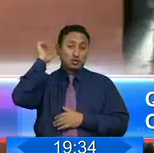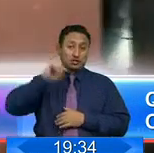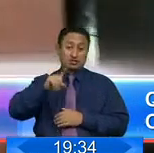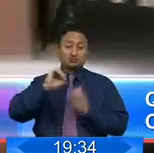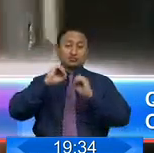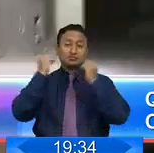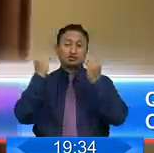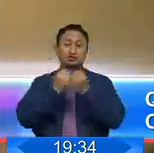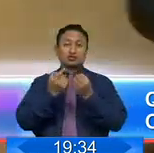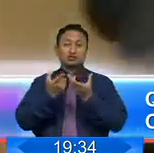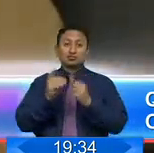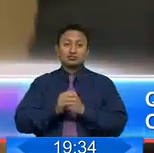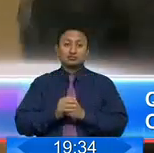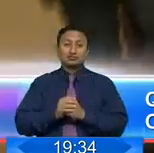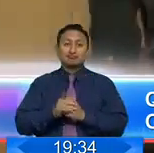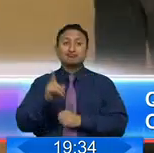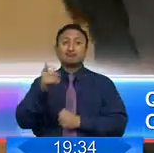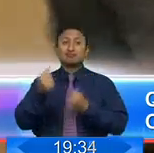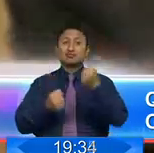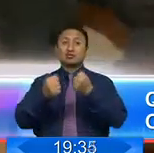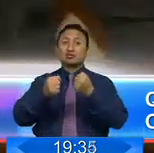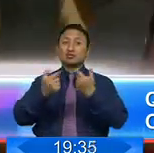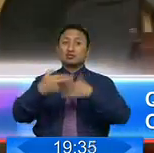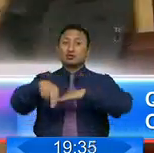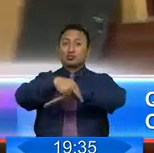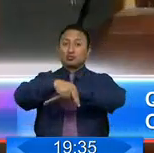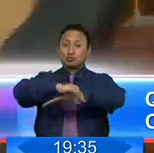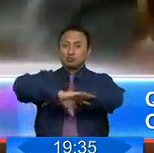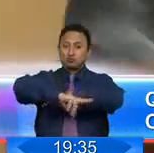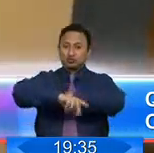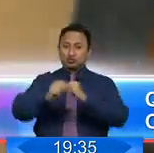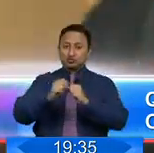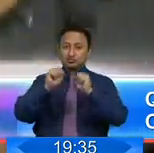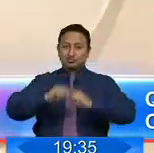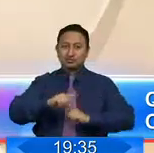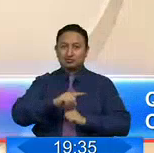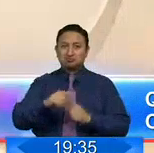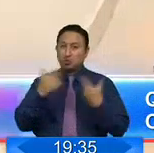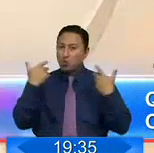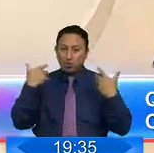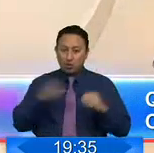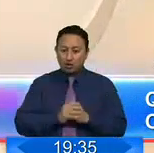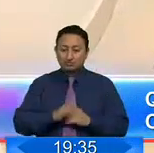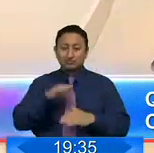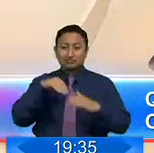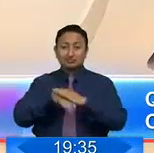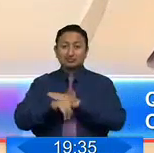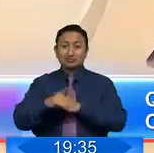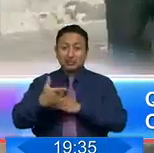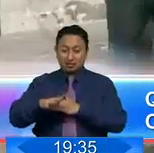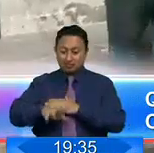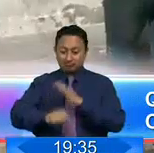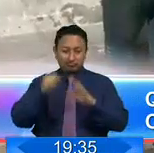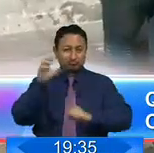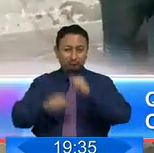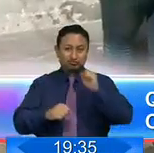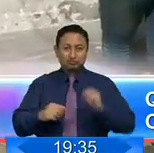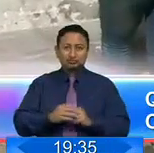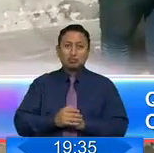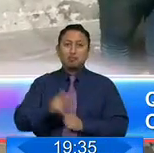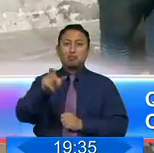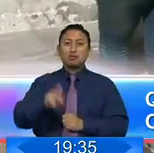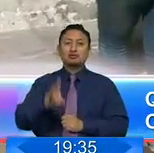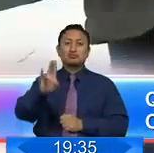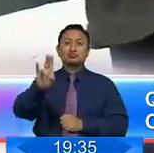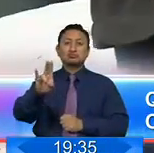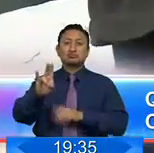banda delictiva dedicada al robo de accesorios de vehículos y de los artículos que encontraban en el interior de los carros. De los detenidos, 7 cuentan